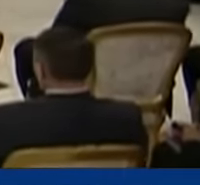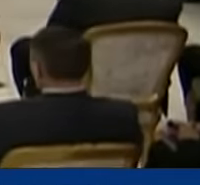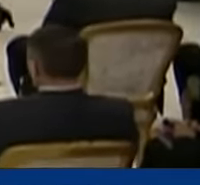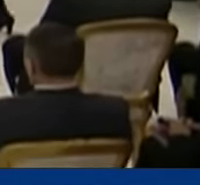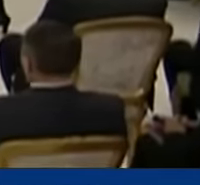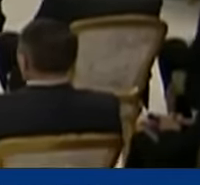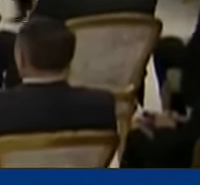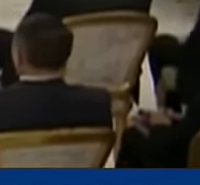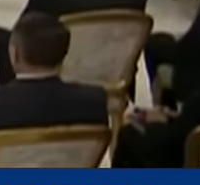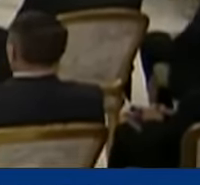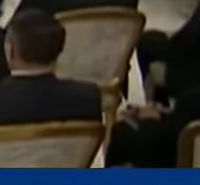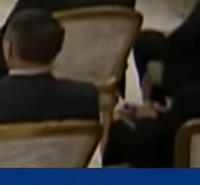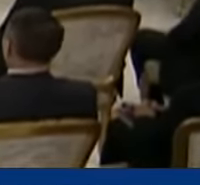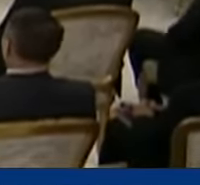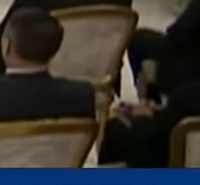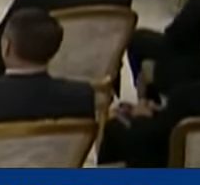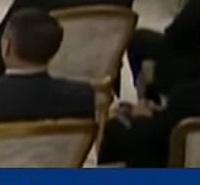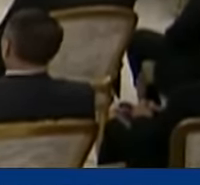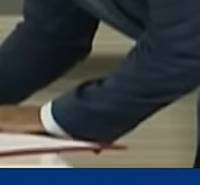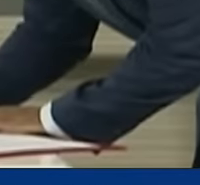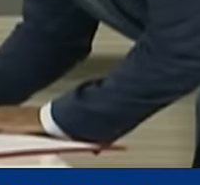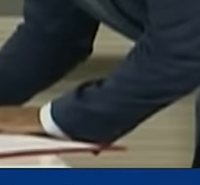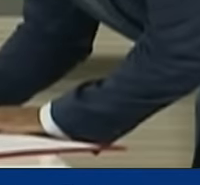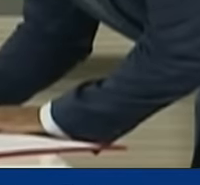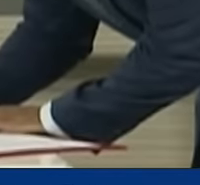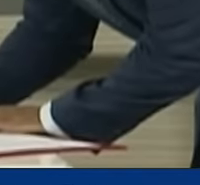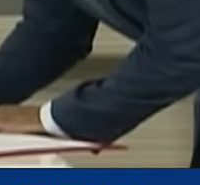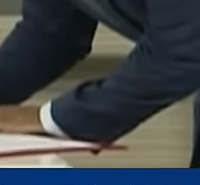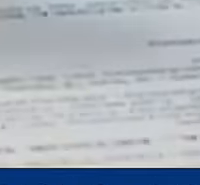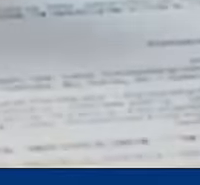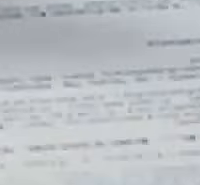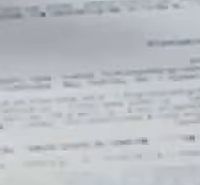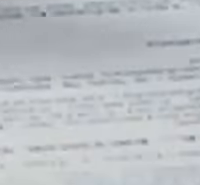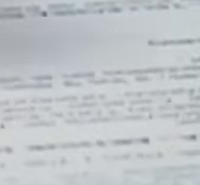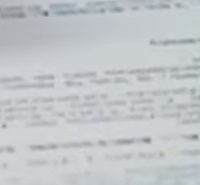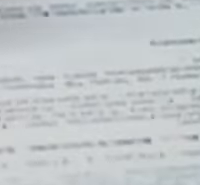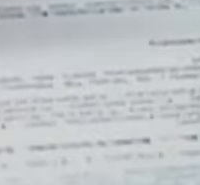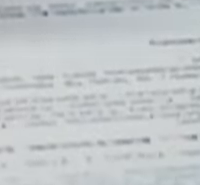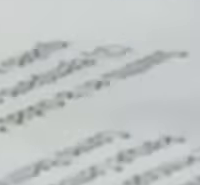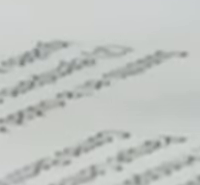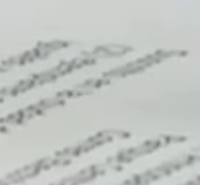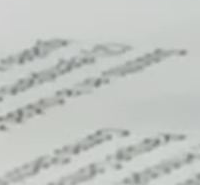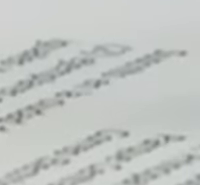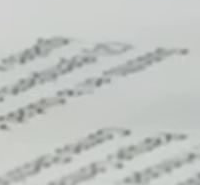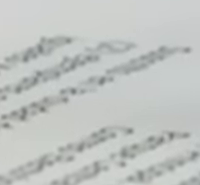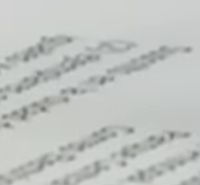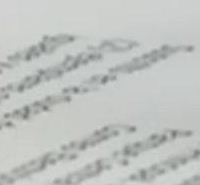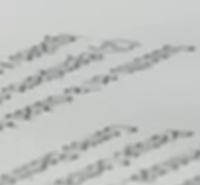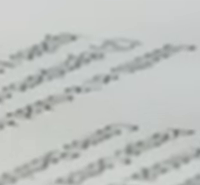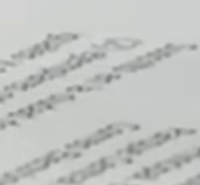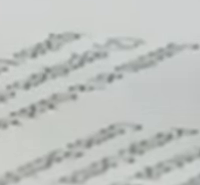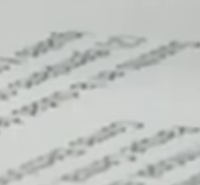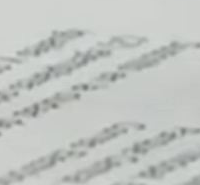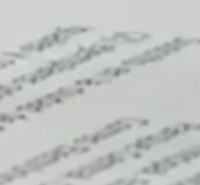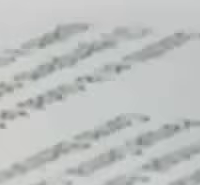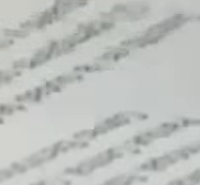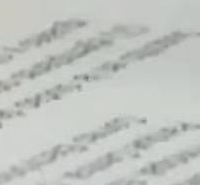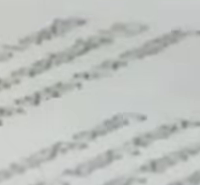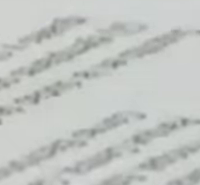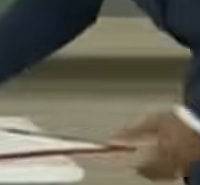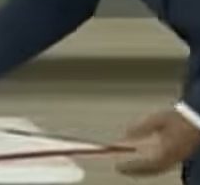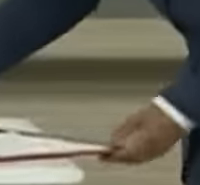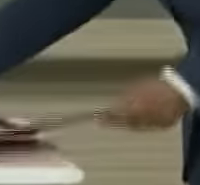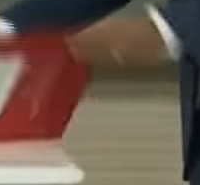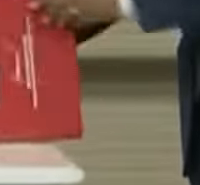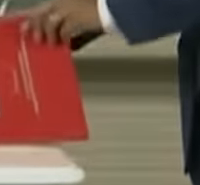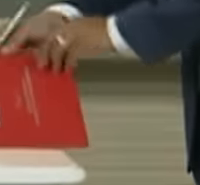de Petróleo. Señor Arthur Isi, representante de la empresa Beneoranto Petroleum Limited, compañía